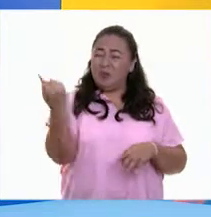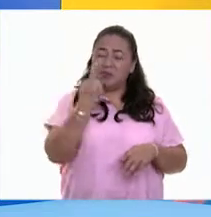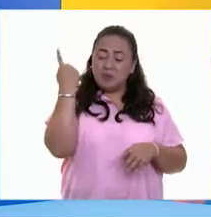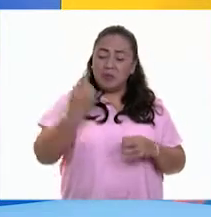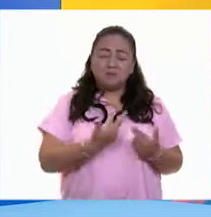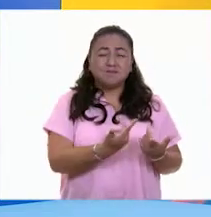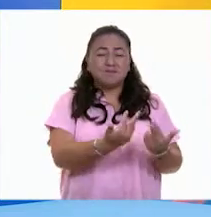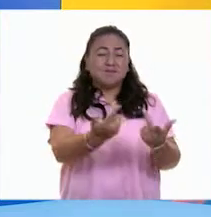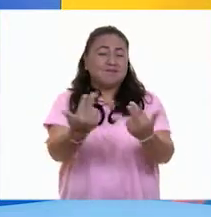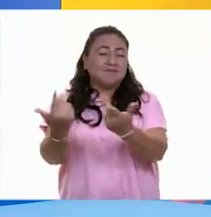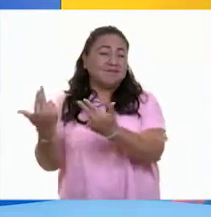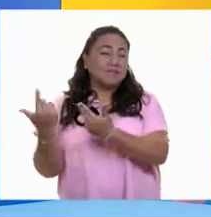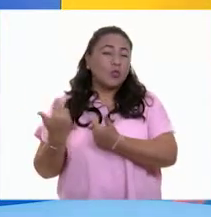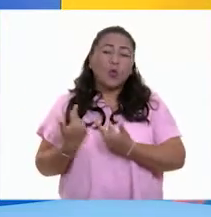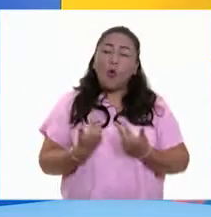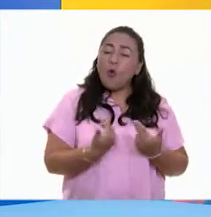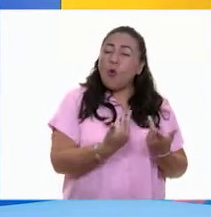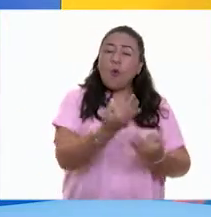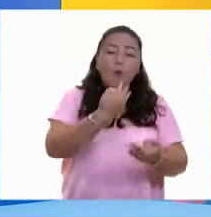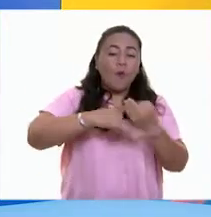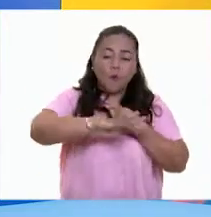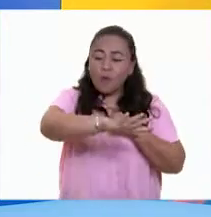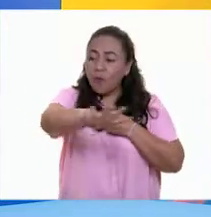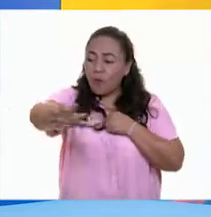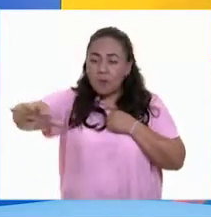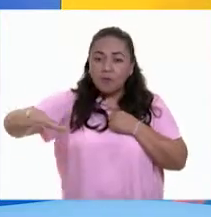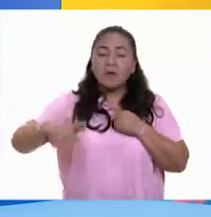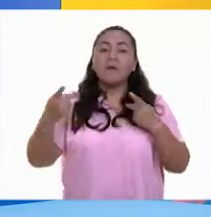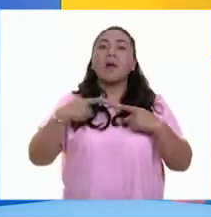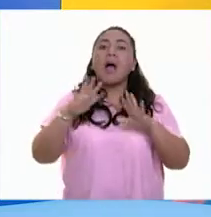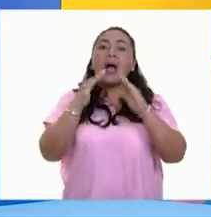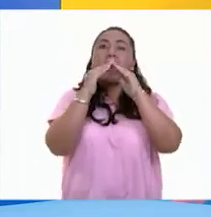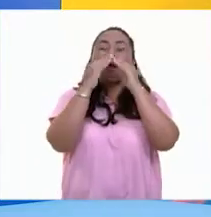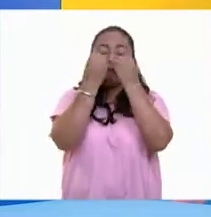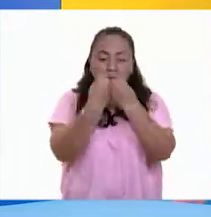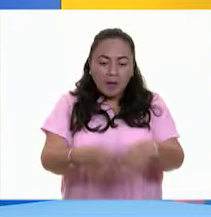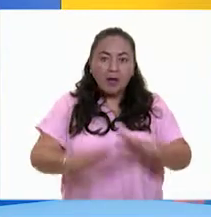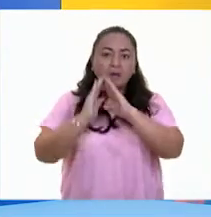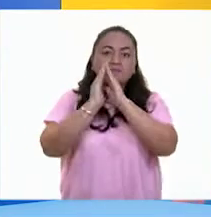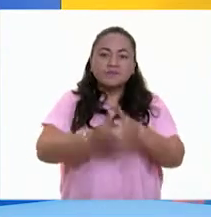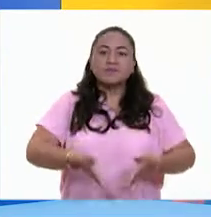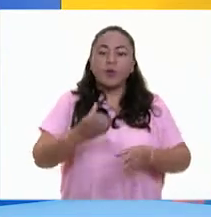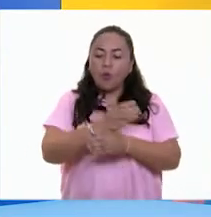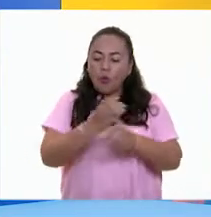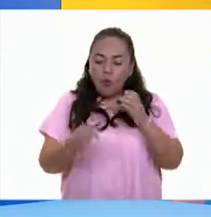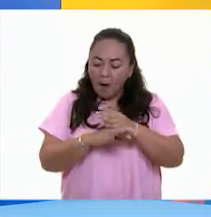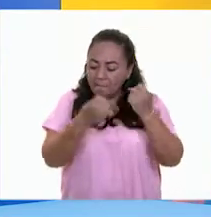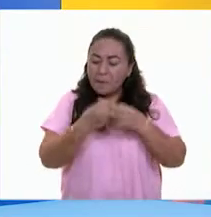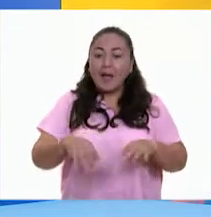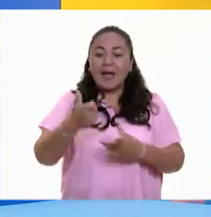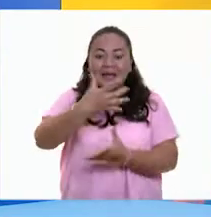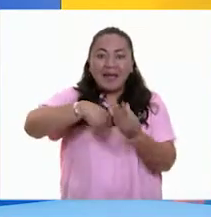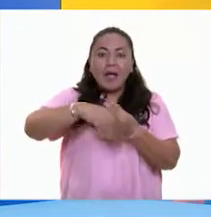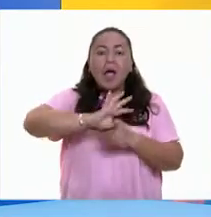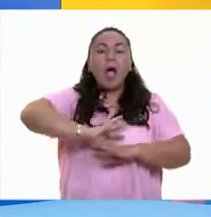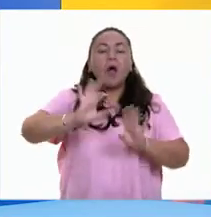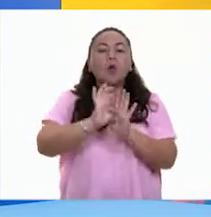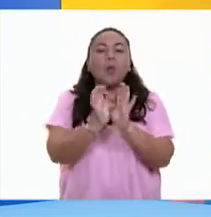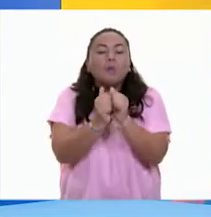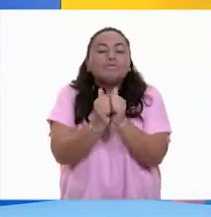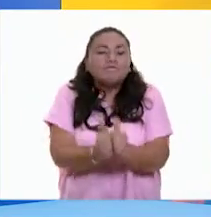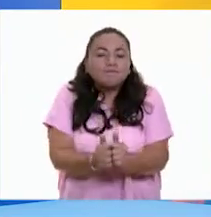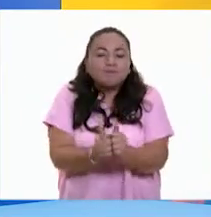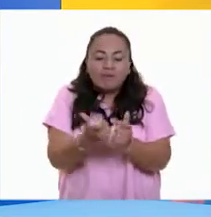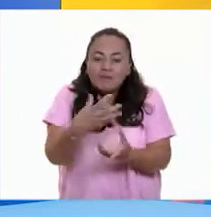lo que encuentran a su paso. Es frecuente que las personas pierdan sus casas y pertenencias. Se paraliza la economía, ya que el flujo de dinero